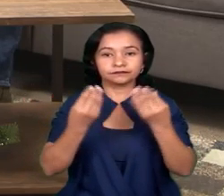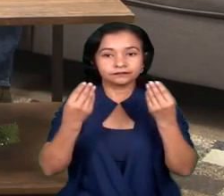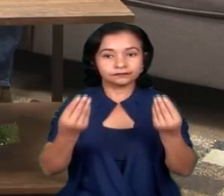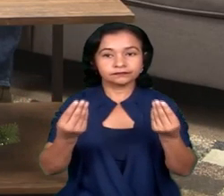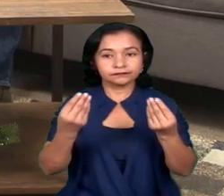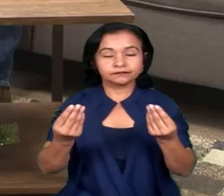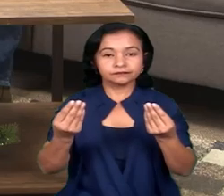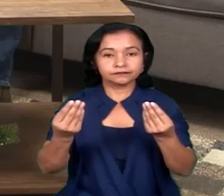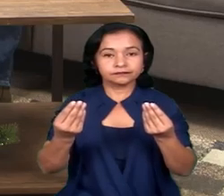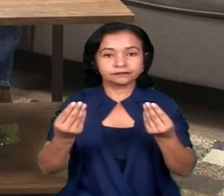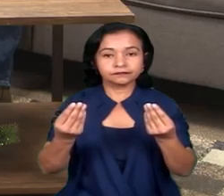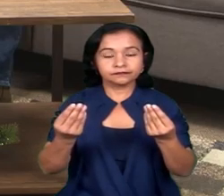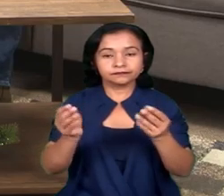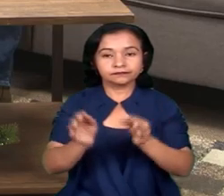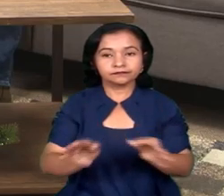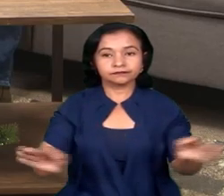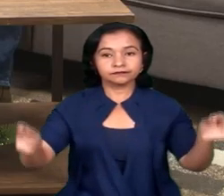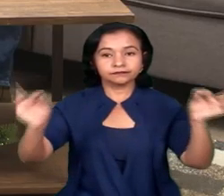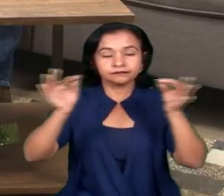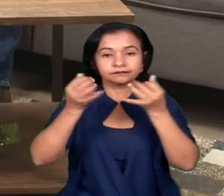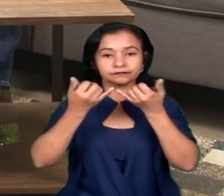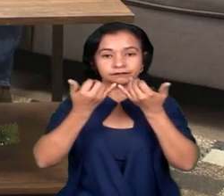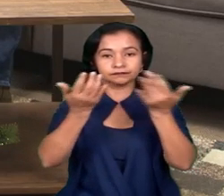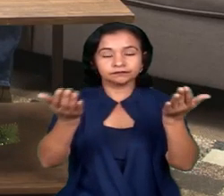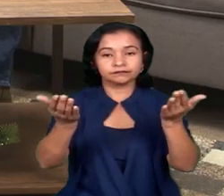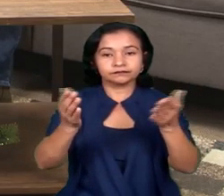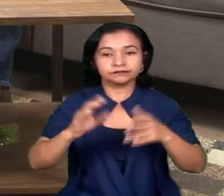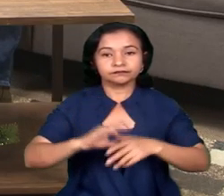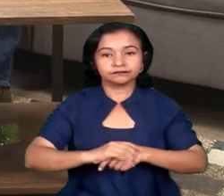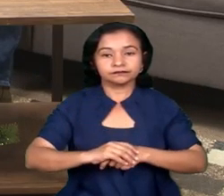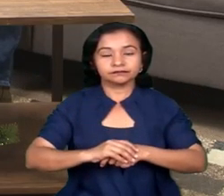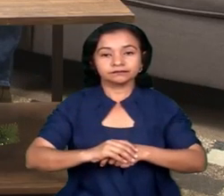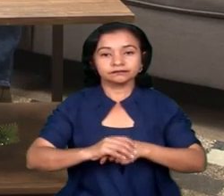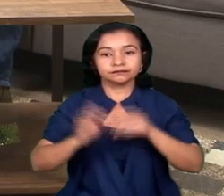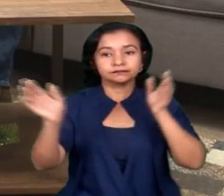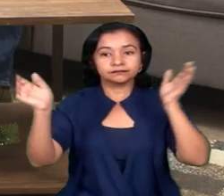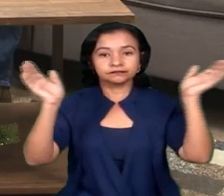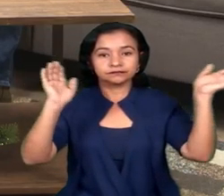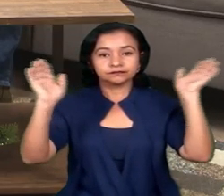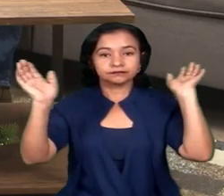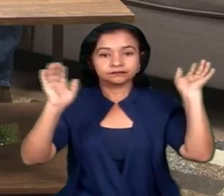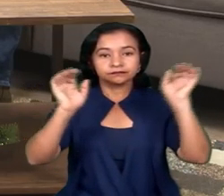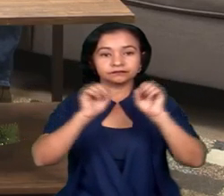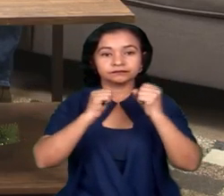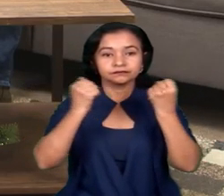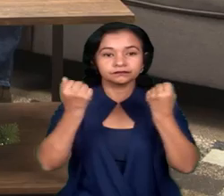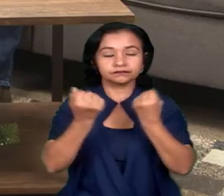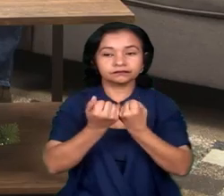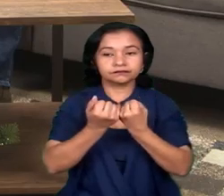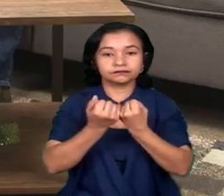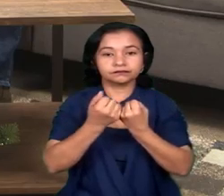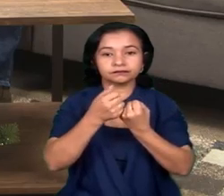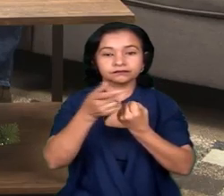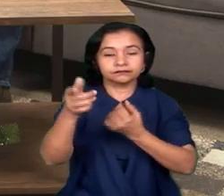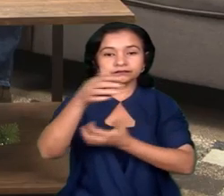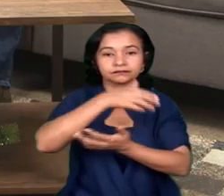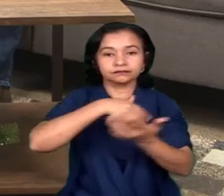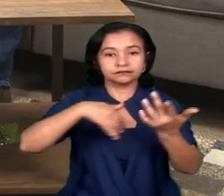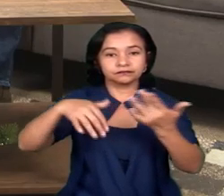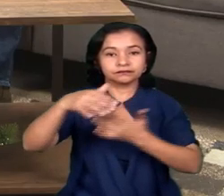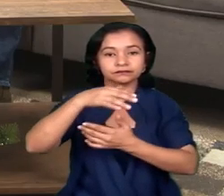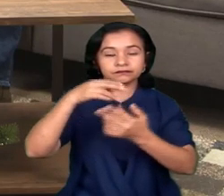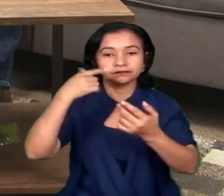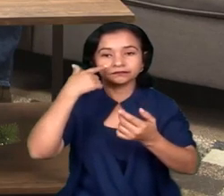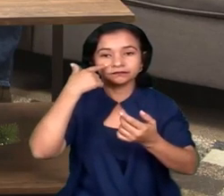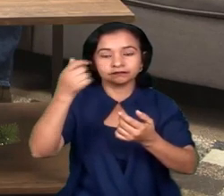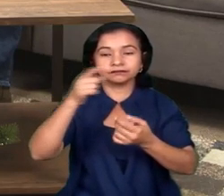su compañía, valiosa información de primera mano de los comerciantes, de las asociaciones que están ahí relacionándose y están